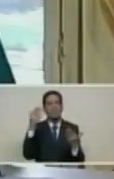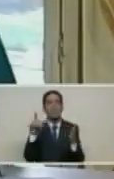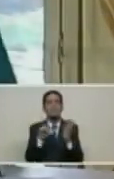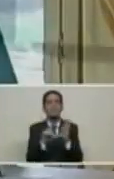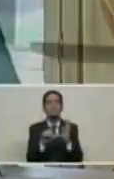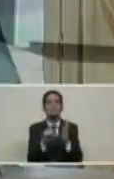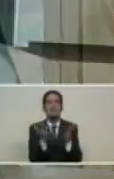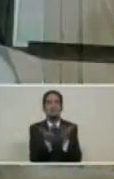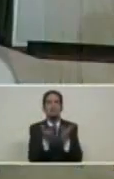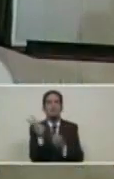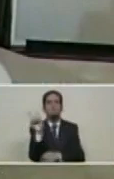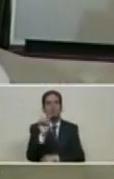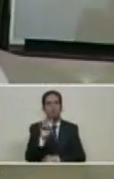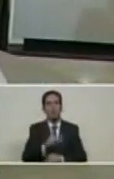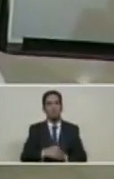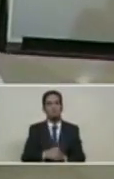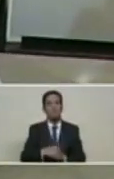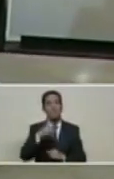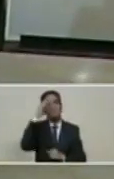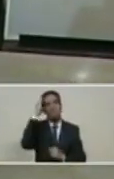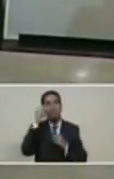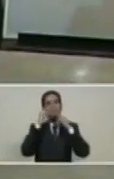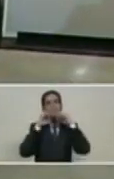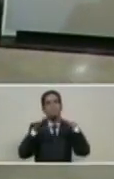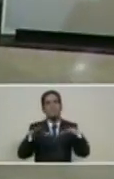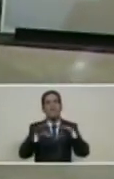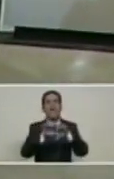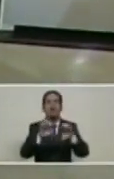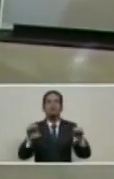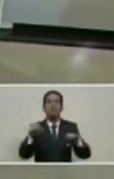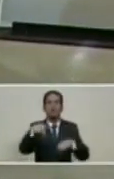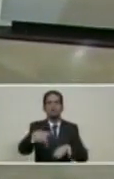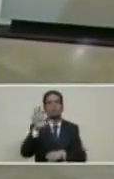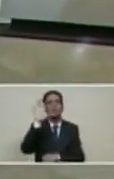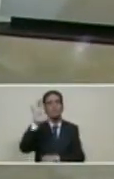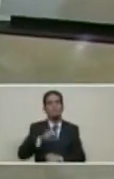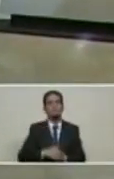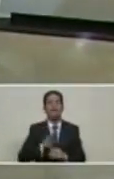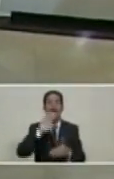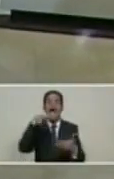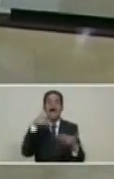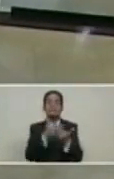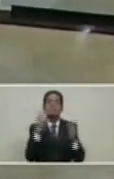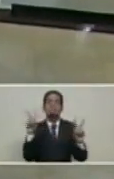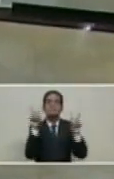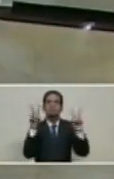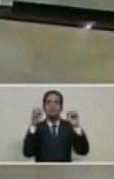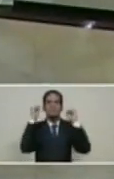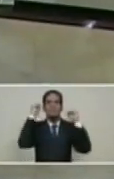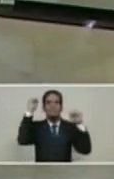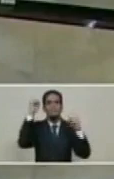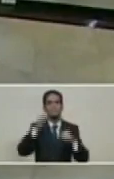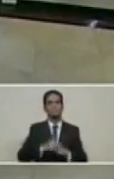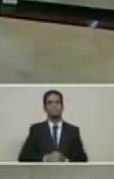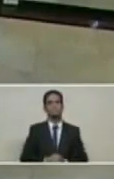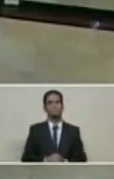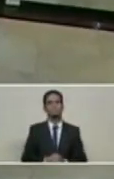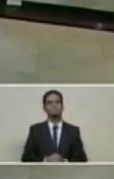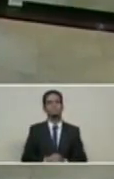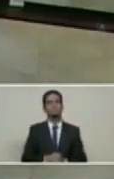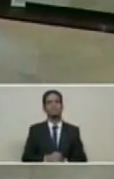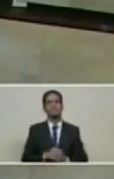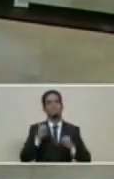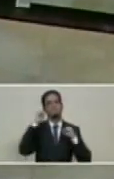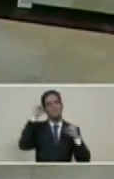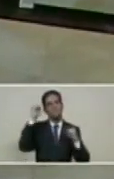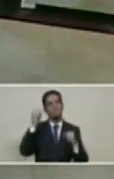colegios de Venezuela y que Dios bendiga la educación de nuestra patria. Hasta la victoria siempre. Venceremos,